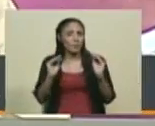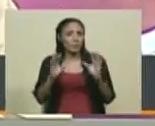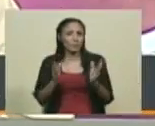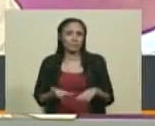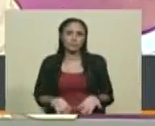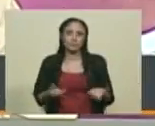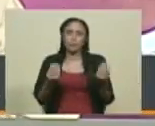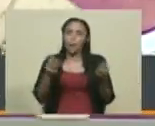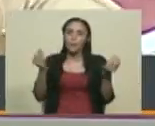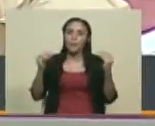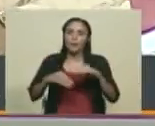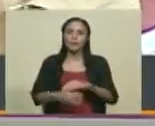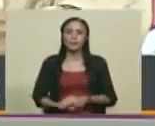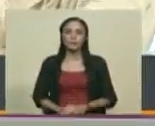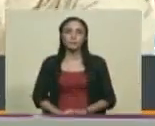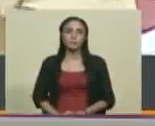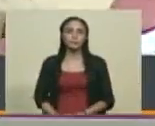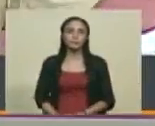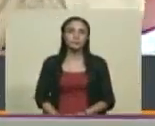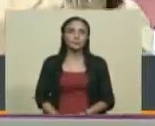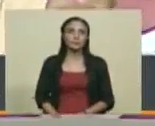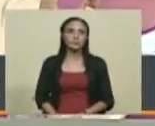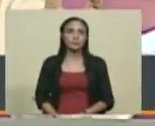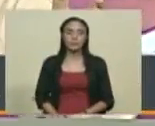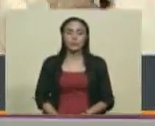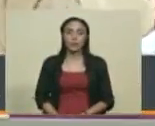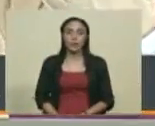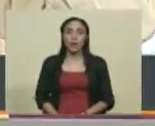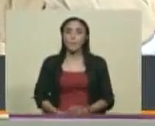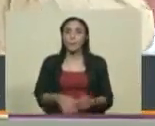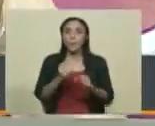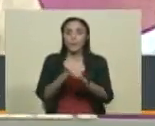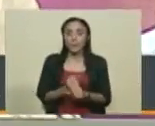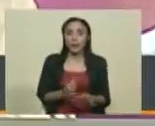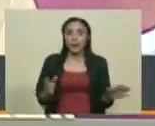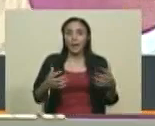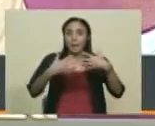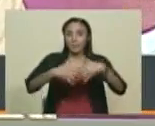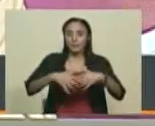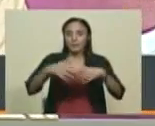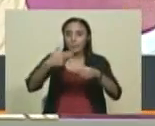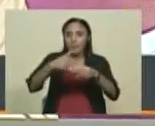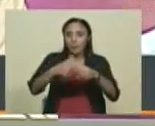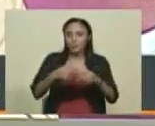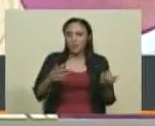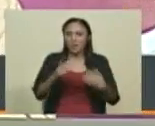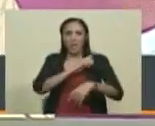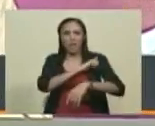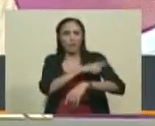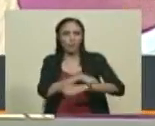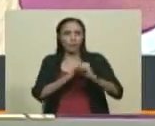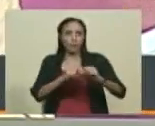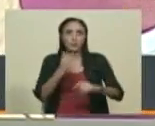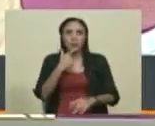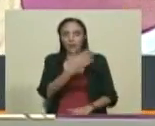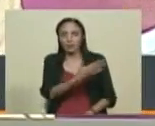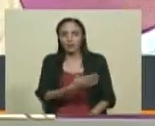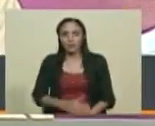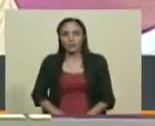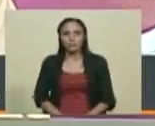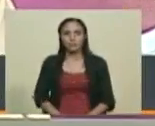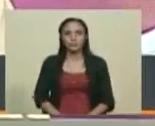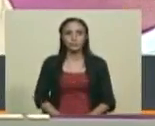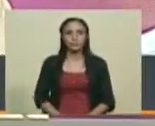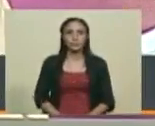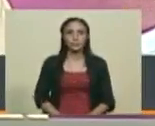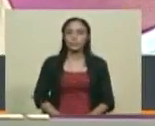No podemos esperar al brillo de la nueva PDVSA, potencia, poderosa y fuerte que habla Ernesto,